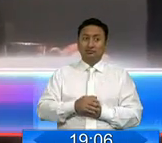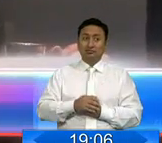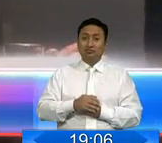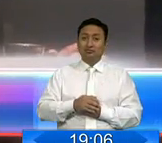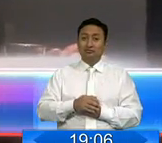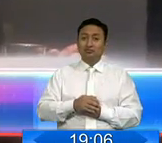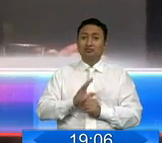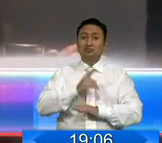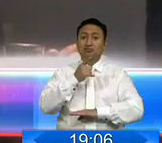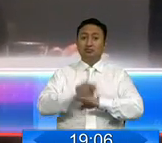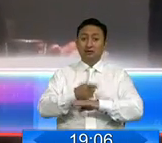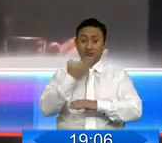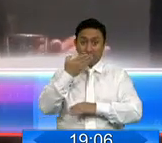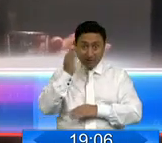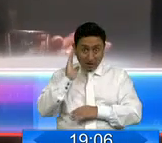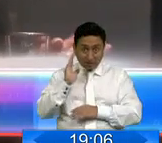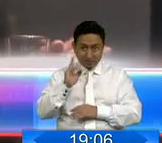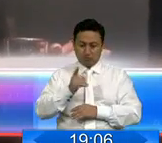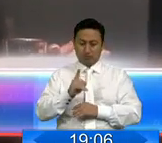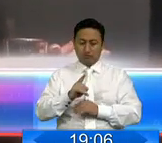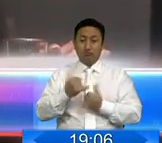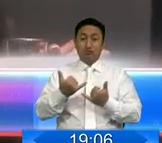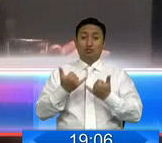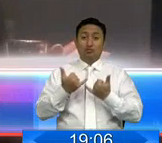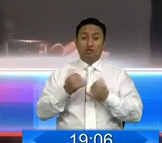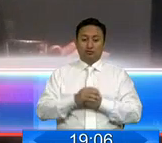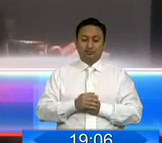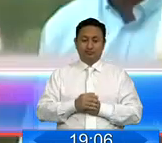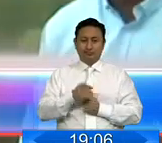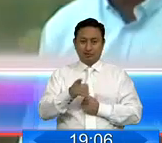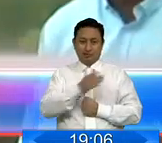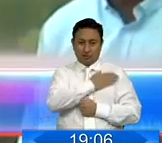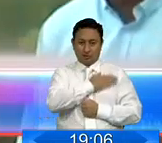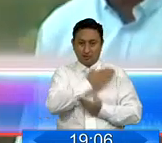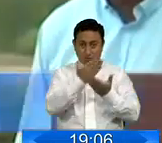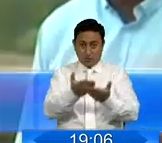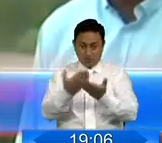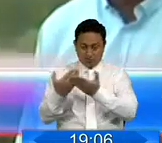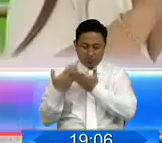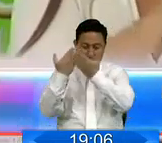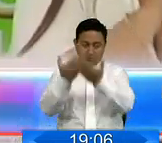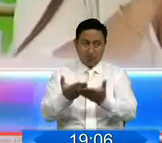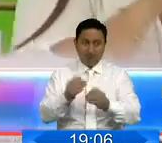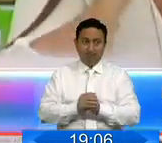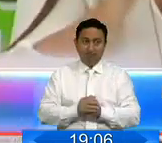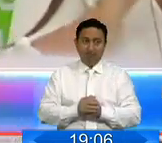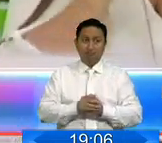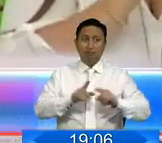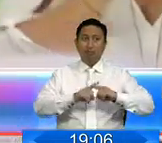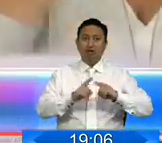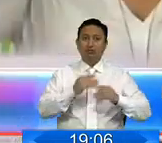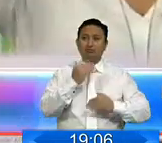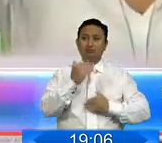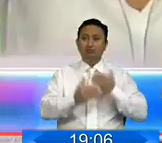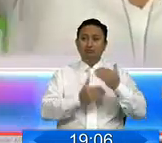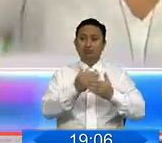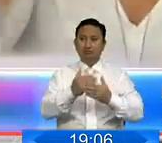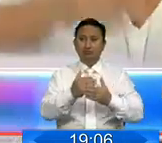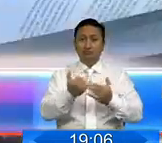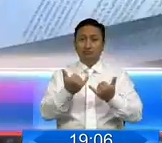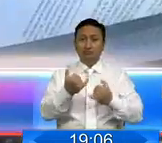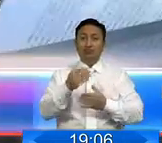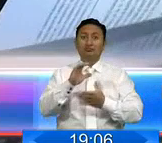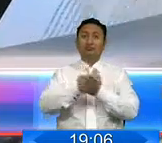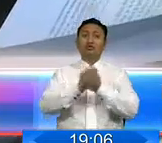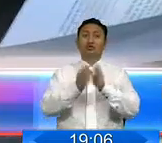mandato que el día de hoy le entregamos a usted. Sin embargo, a los pocos meses a la vuelta de 10, a Vicuña en noviembre